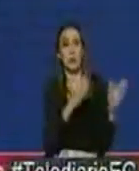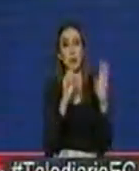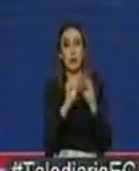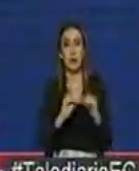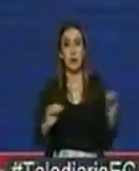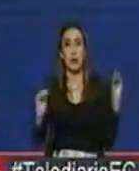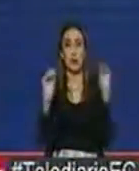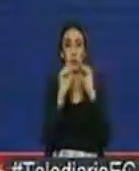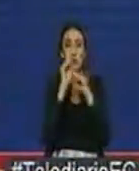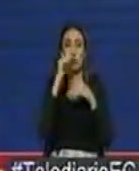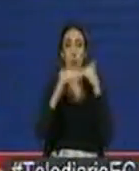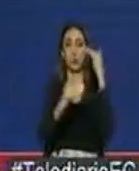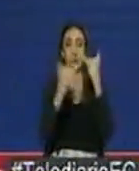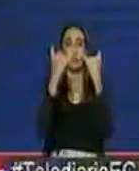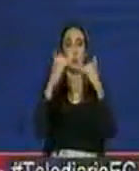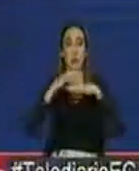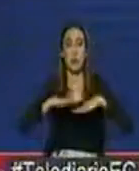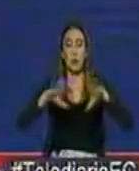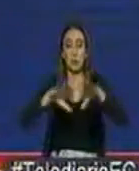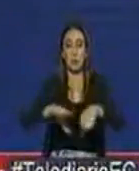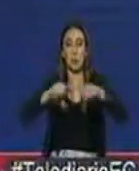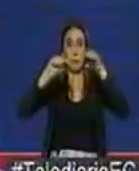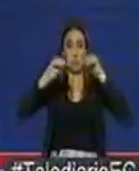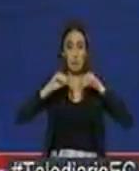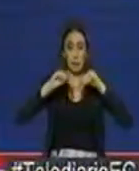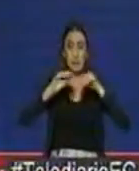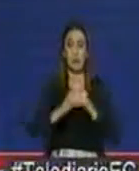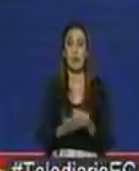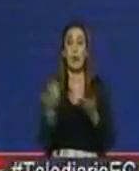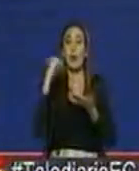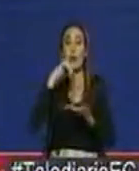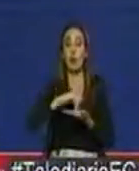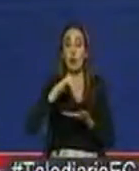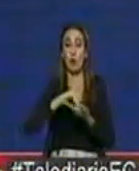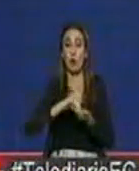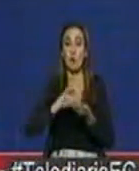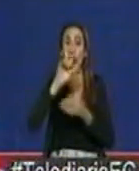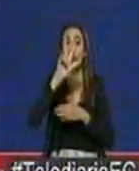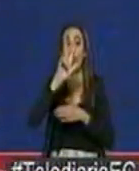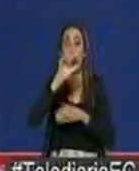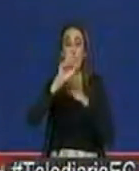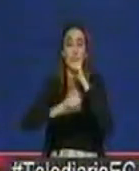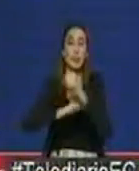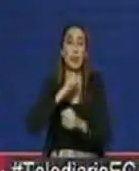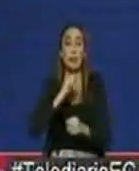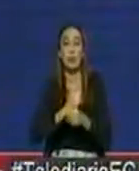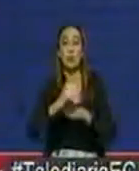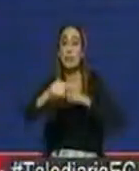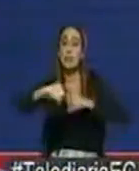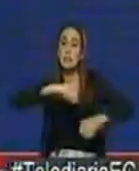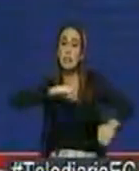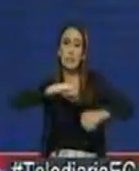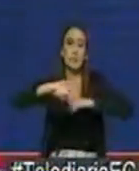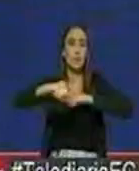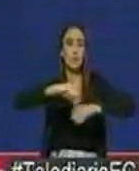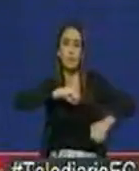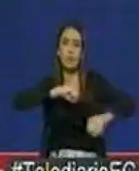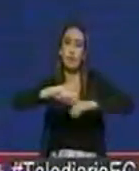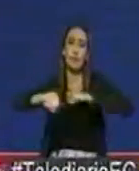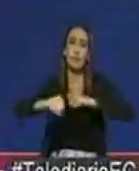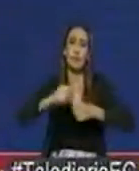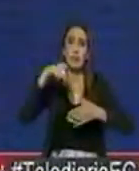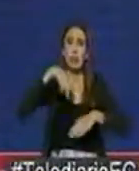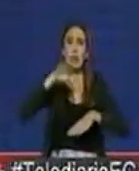olvidemos nosotros. No es aceptable, vuelvo a recalcar, que después de 3 años de terremoto, esta ciudad emblemática de